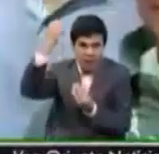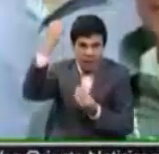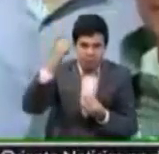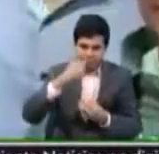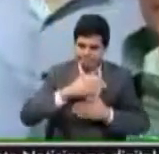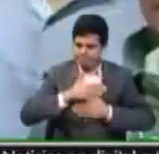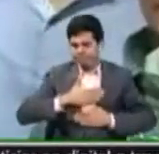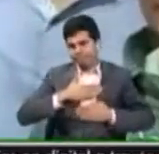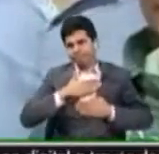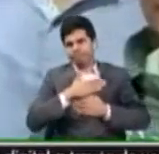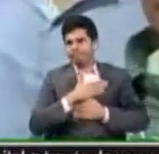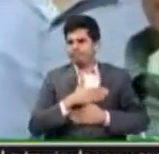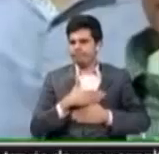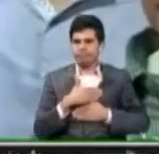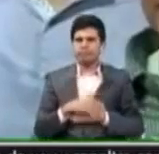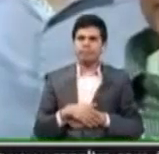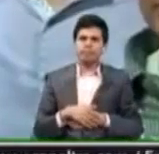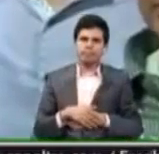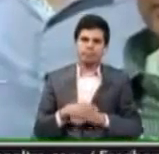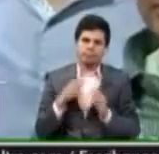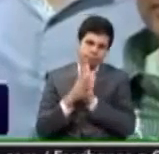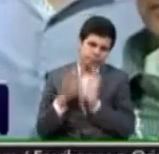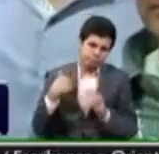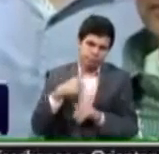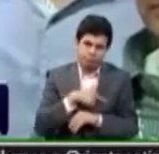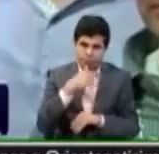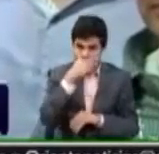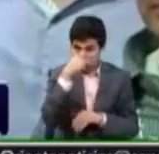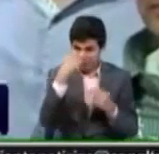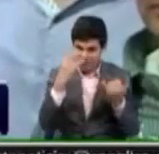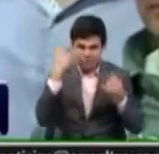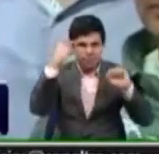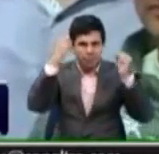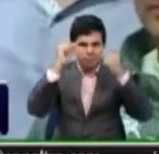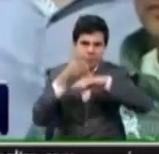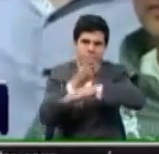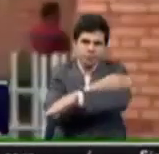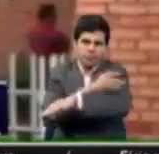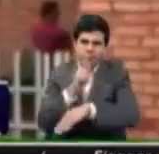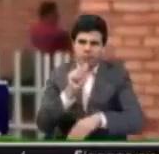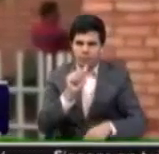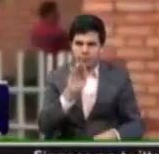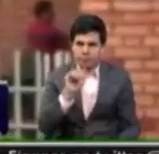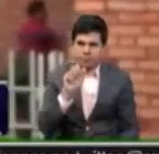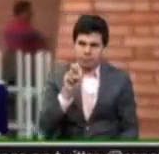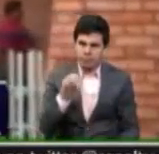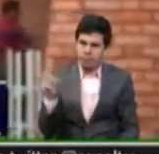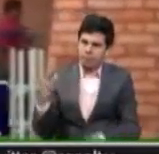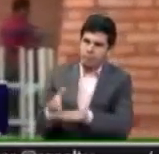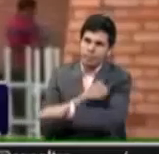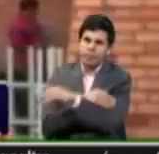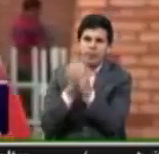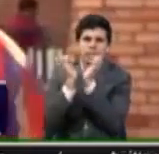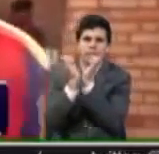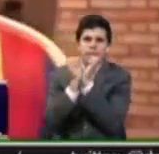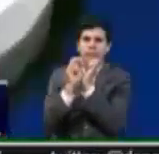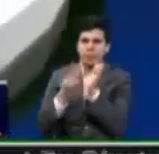Y preocupados porque precisamente Fabián había denunciado el 26 de mayo vía